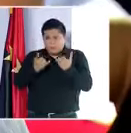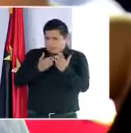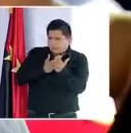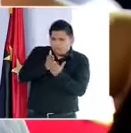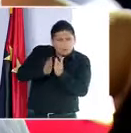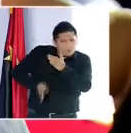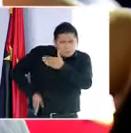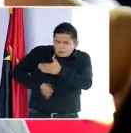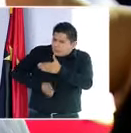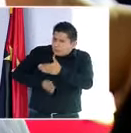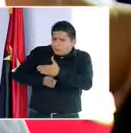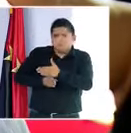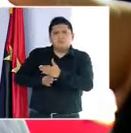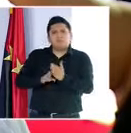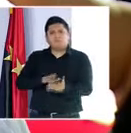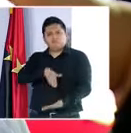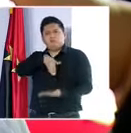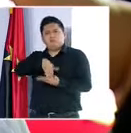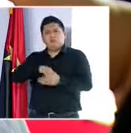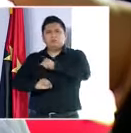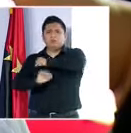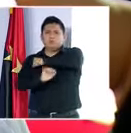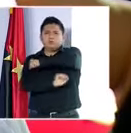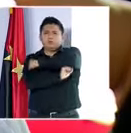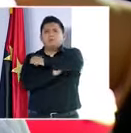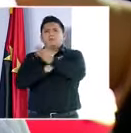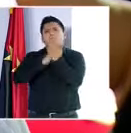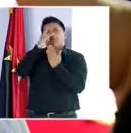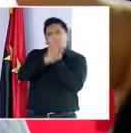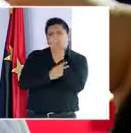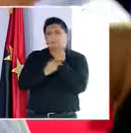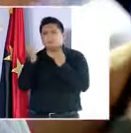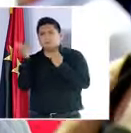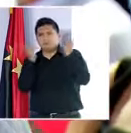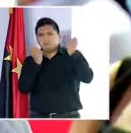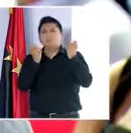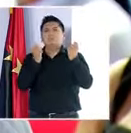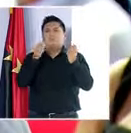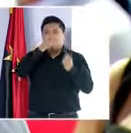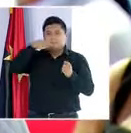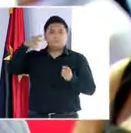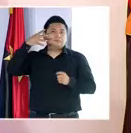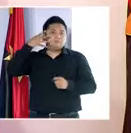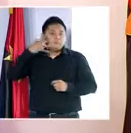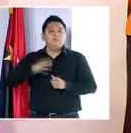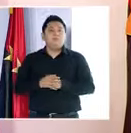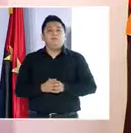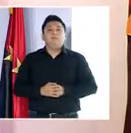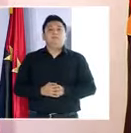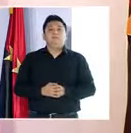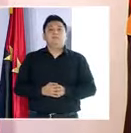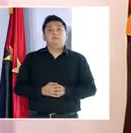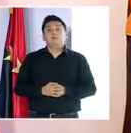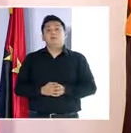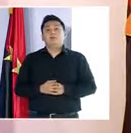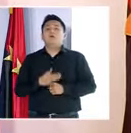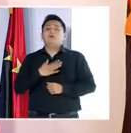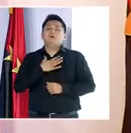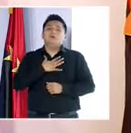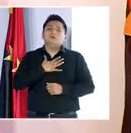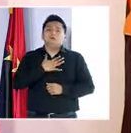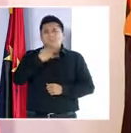que permite la consolidación de proyectos estratégicos para Norte de Santander. He tenido